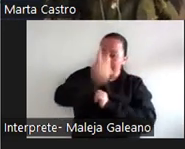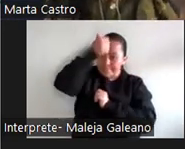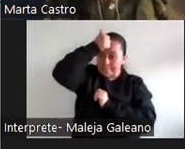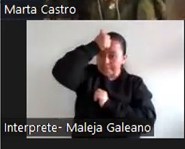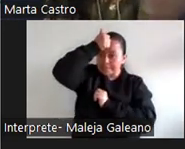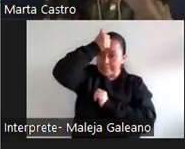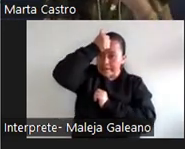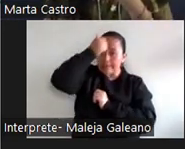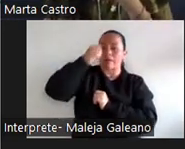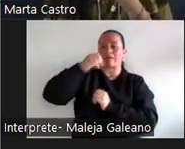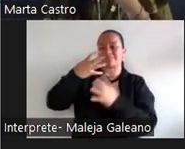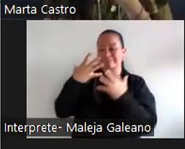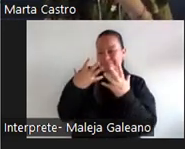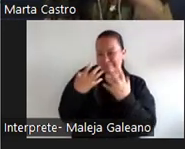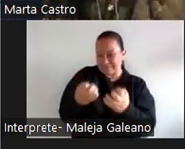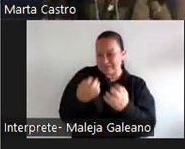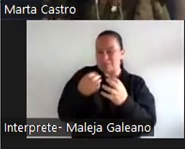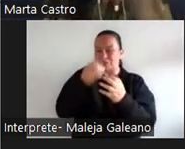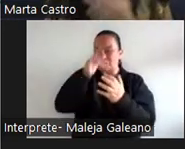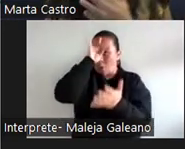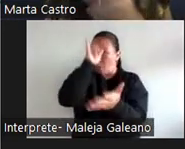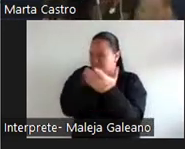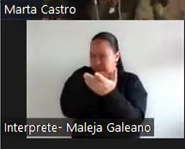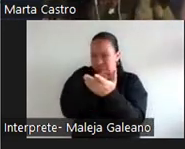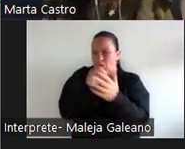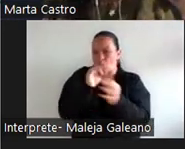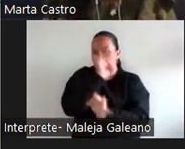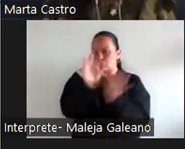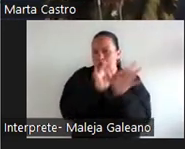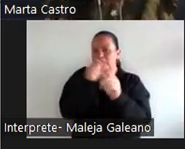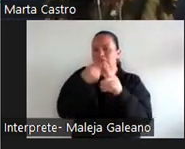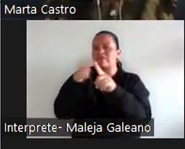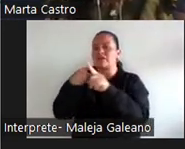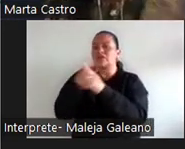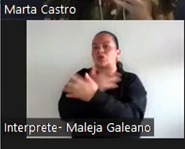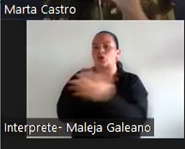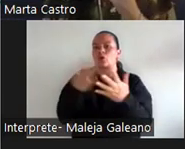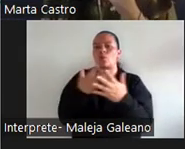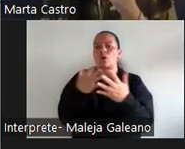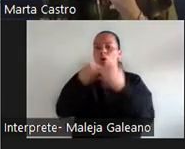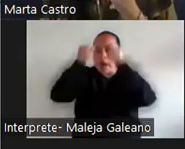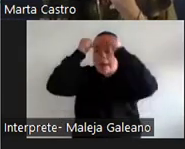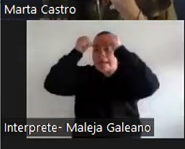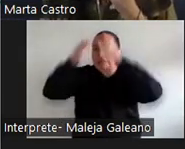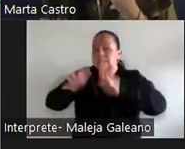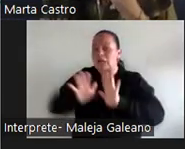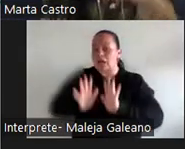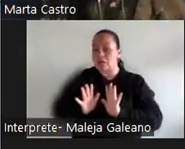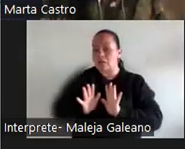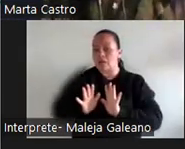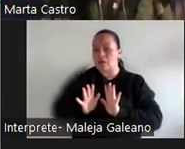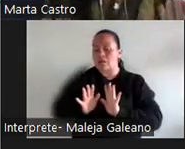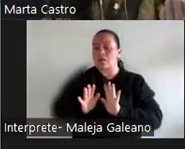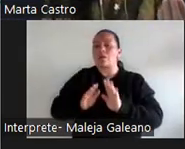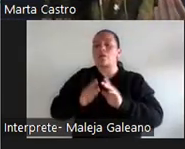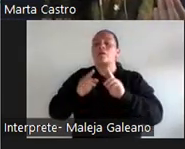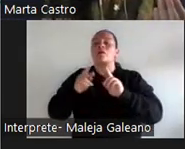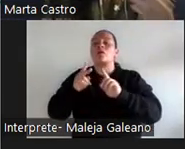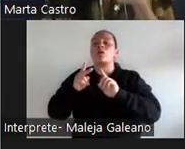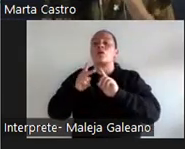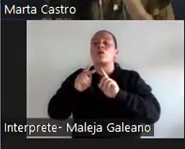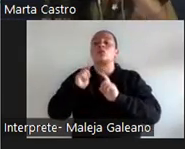deben estar establecidas en cabeza de diferentes actores en particular el estado eh según la